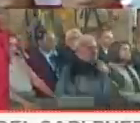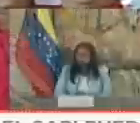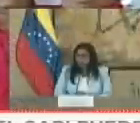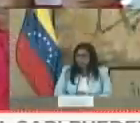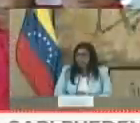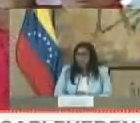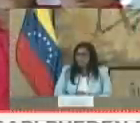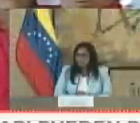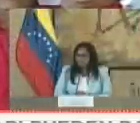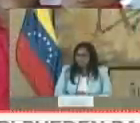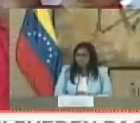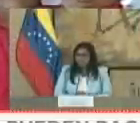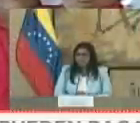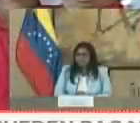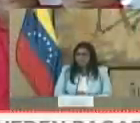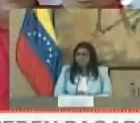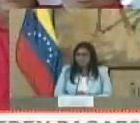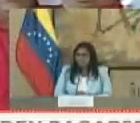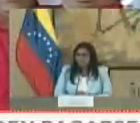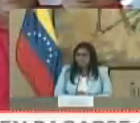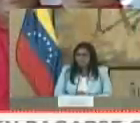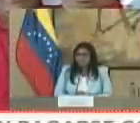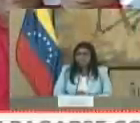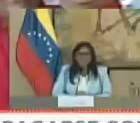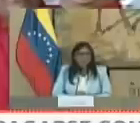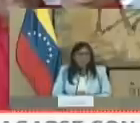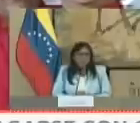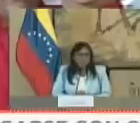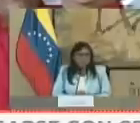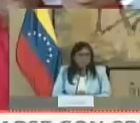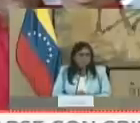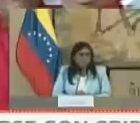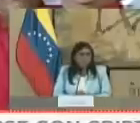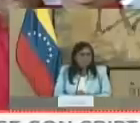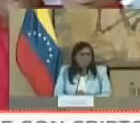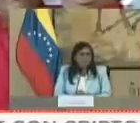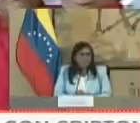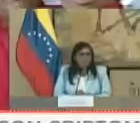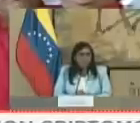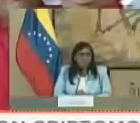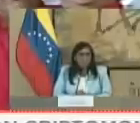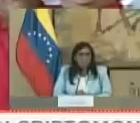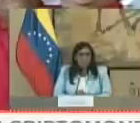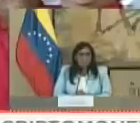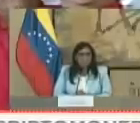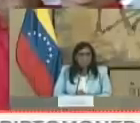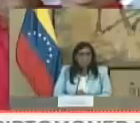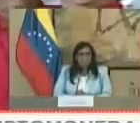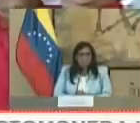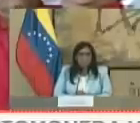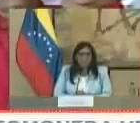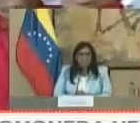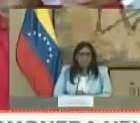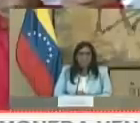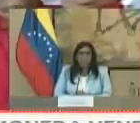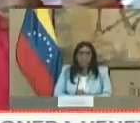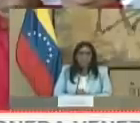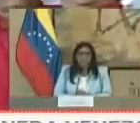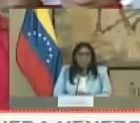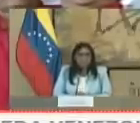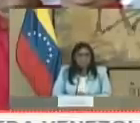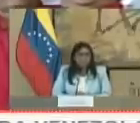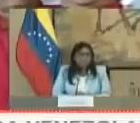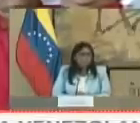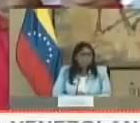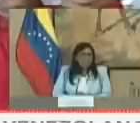güey. Al calendario. Se cayó por sí solo, esa verdad. Pero en un desastre lo que convocó la